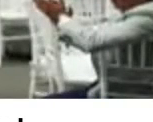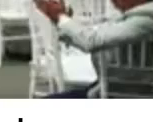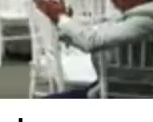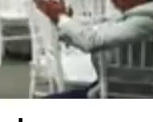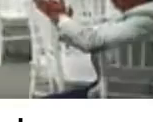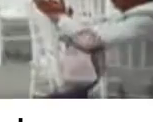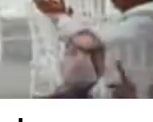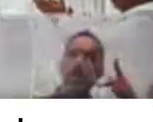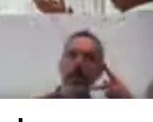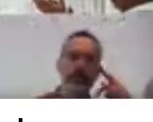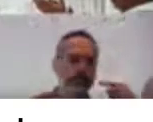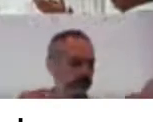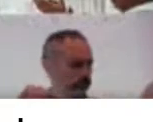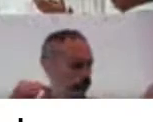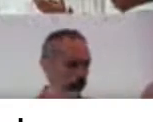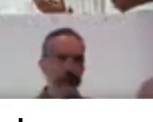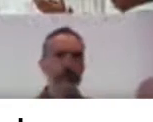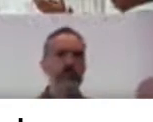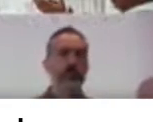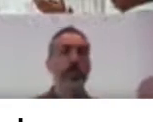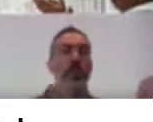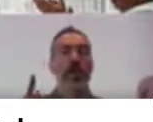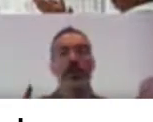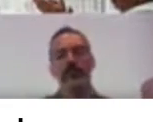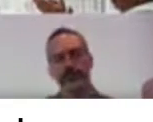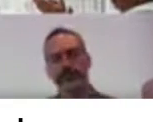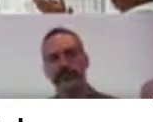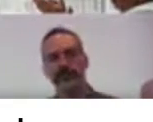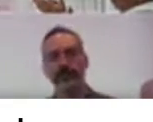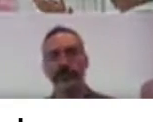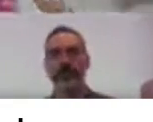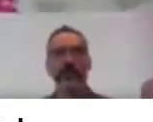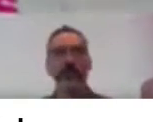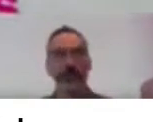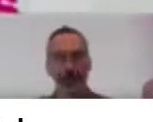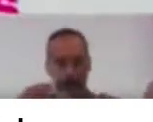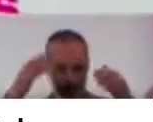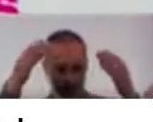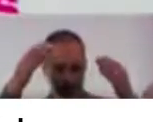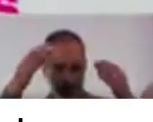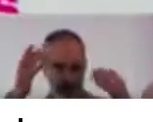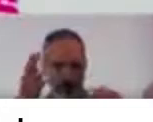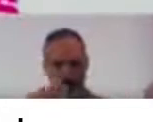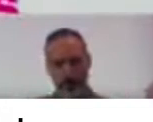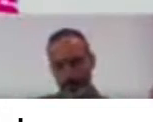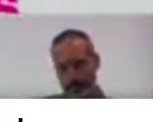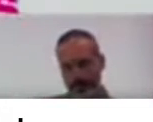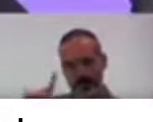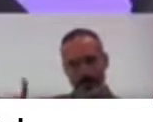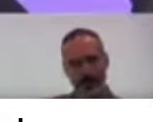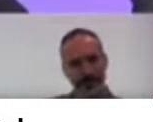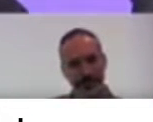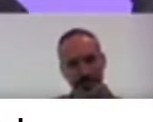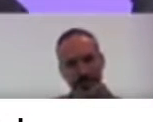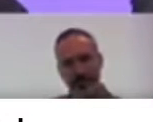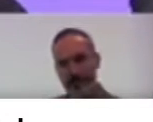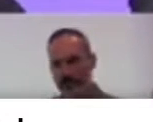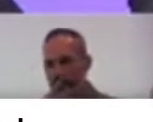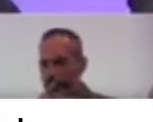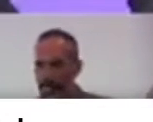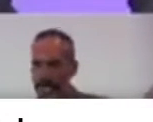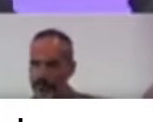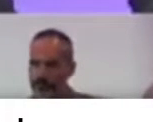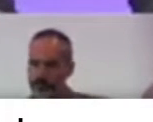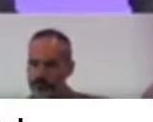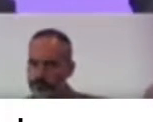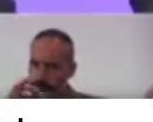capital iberoamericana para la cultura gastronómica. Somos un gobierno que tiene palabra y